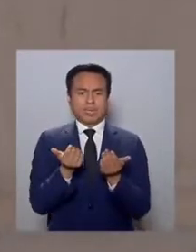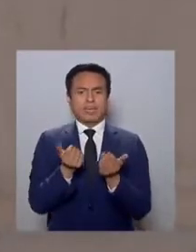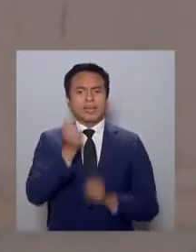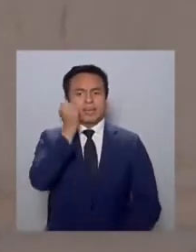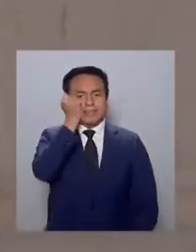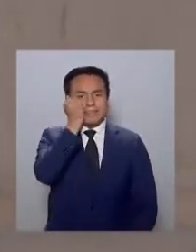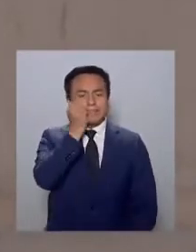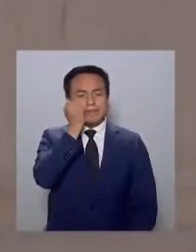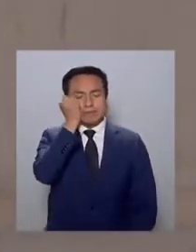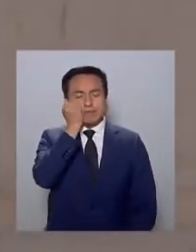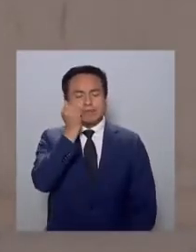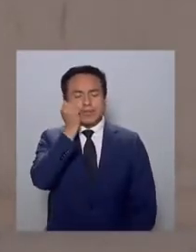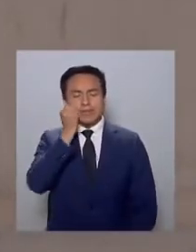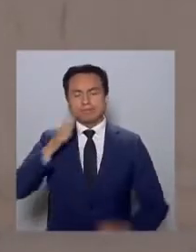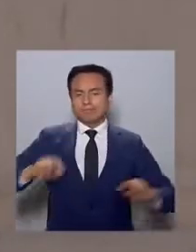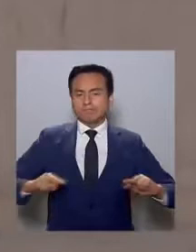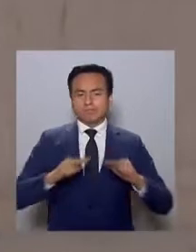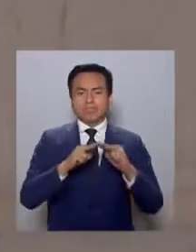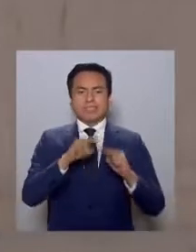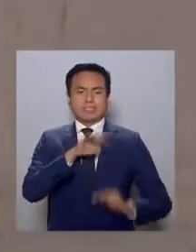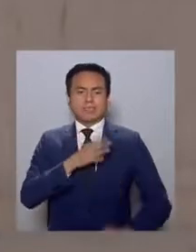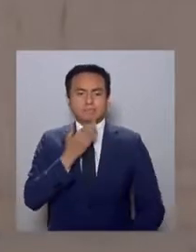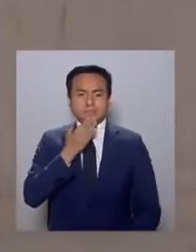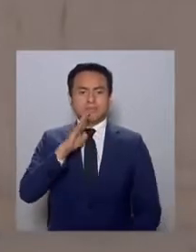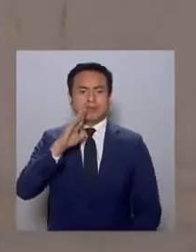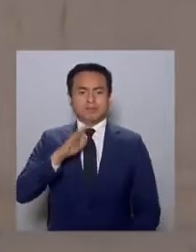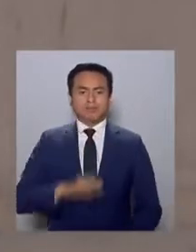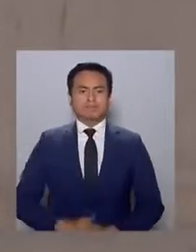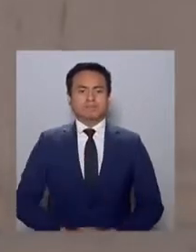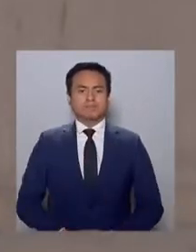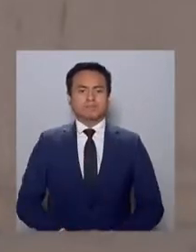La ternura construye un Chile mejor.